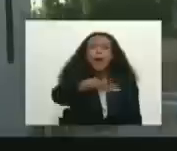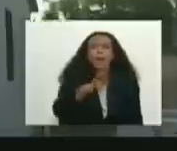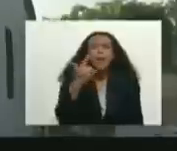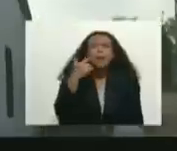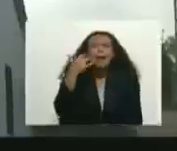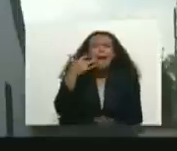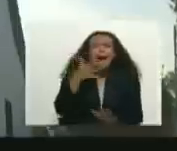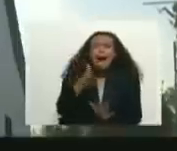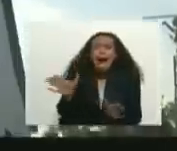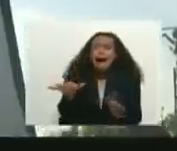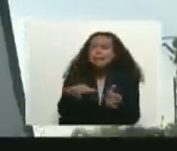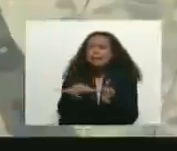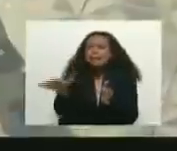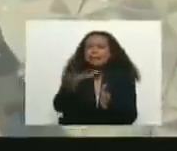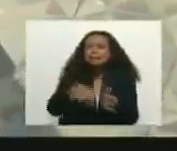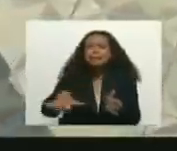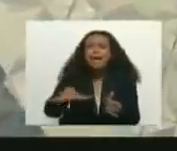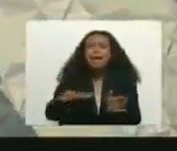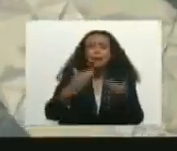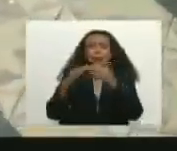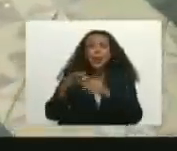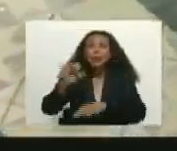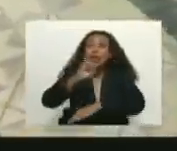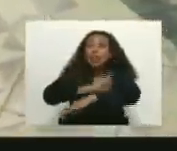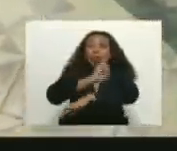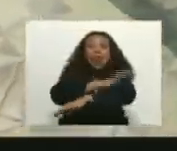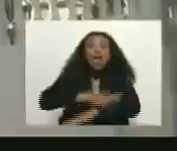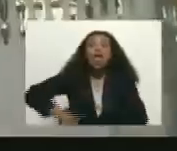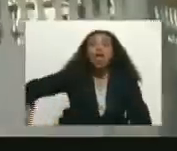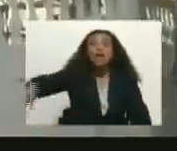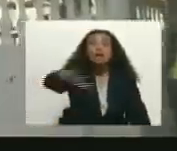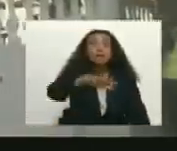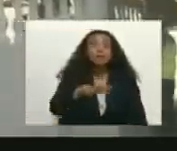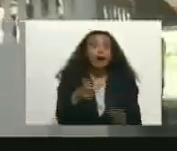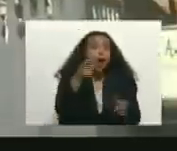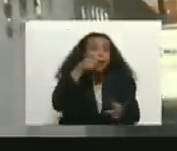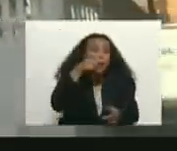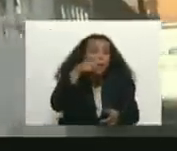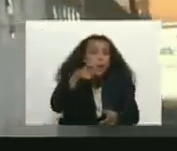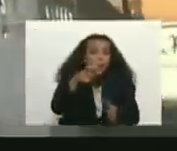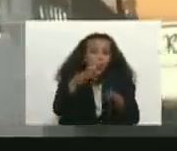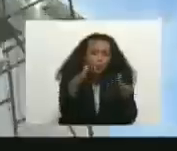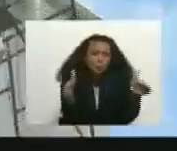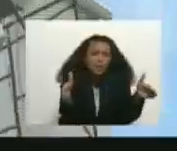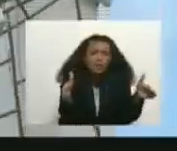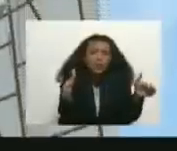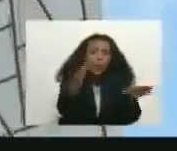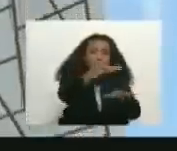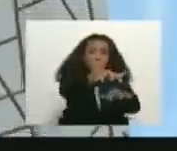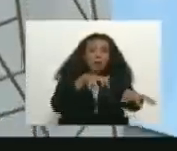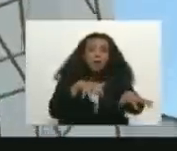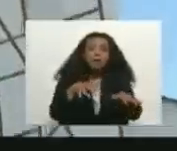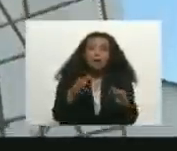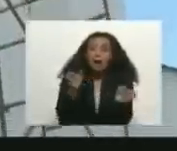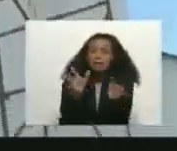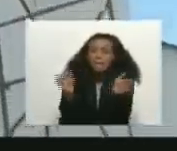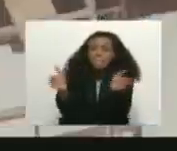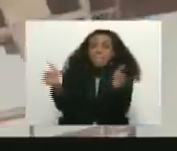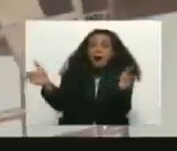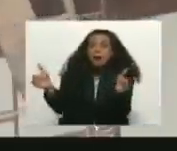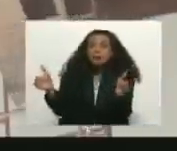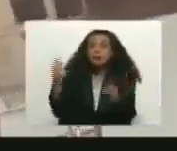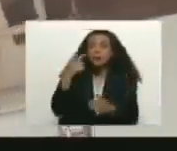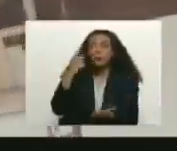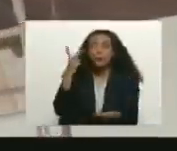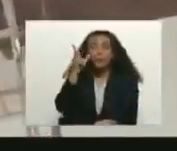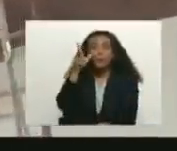que hay en todo el pueblo es la iglesia. La iglesia de Taguay, fíjese cómo estaba, no sé si la podemos apuntar aquí. Vamos a